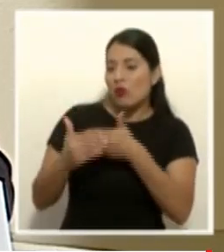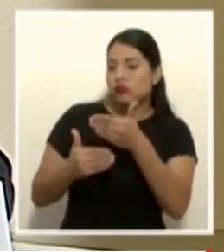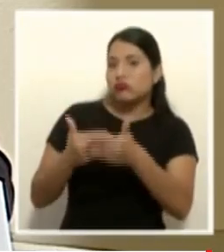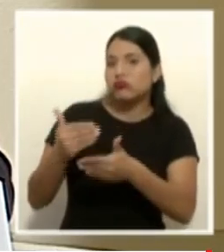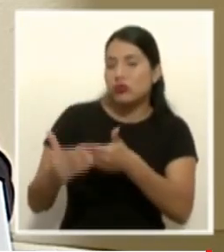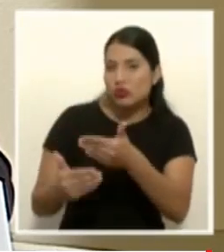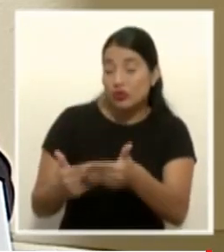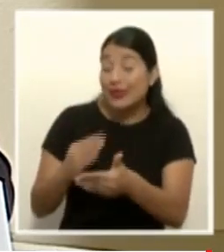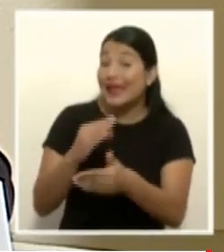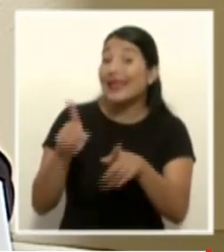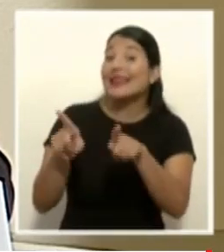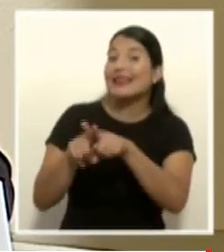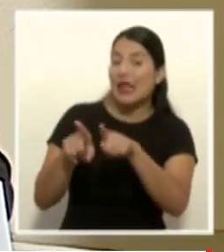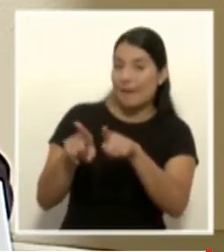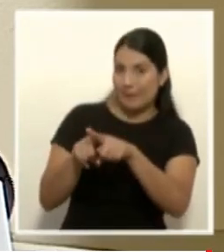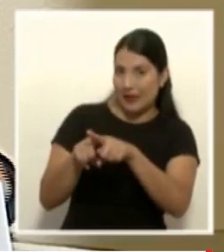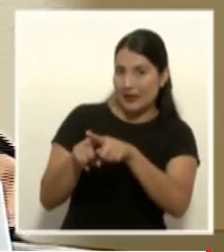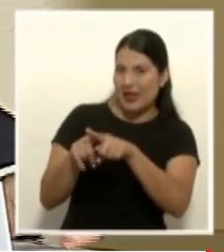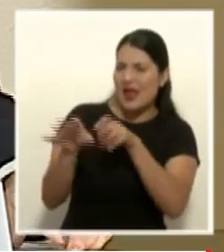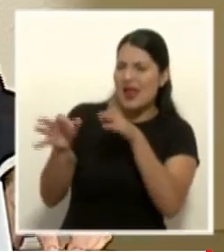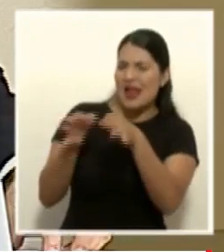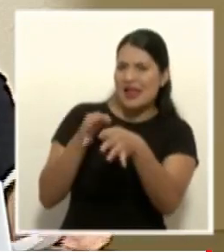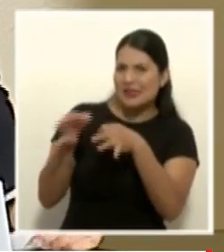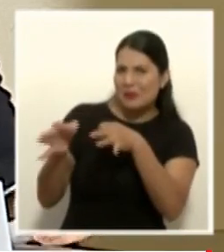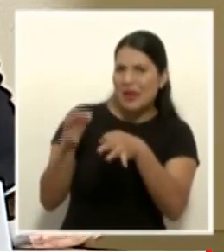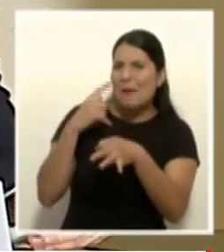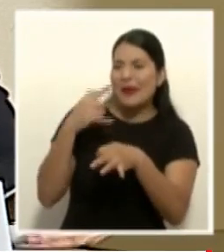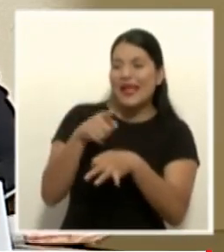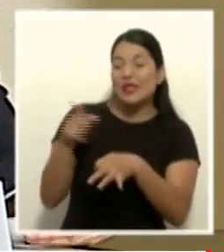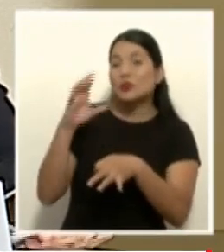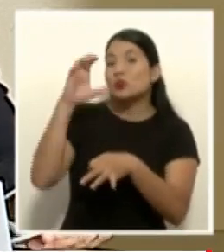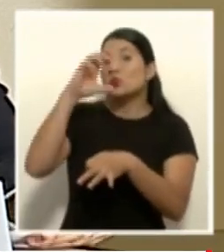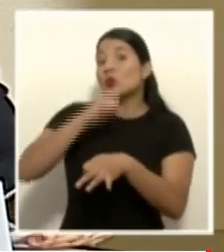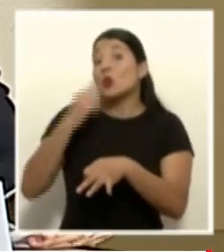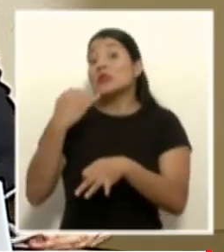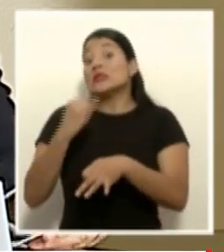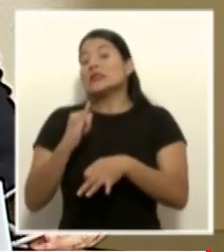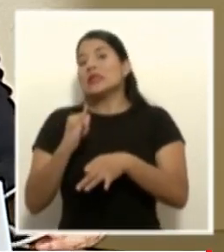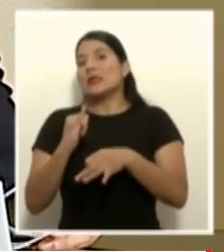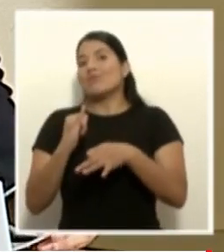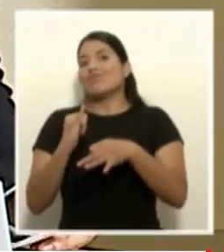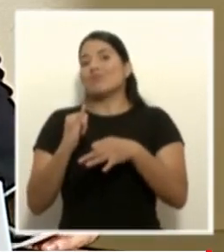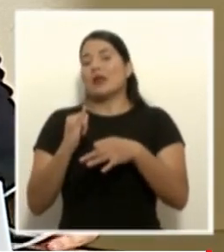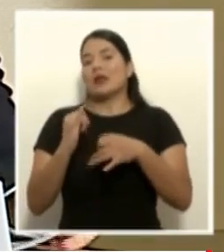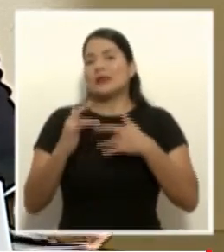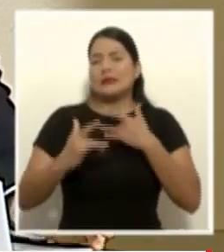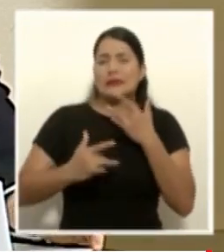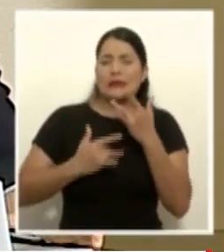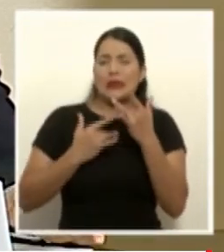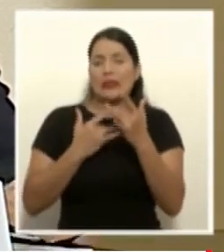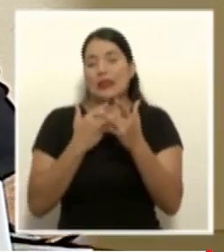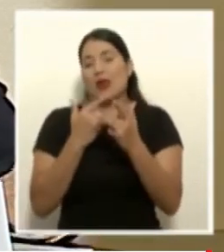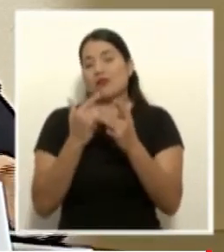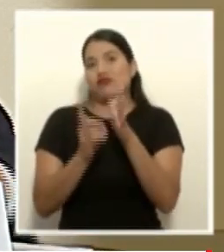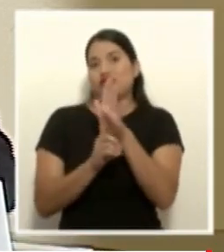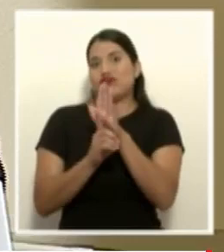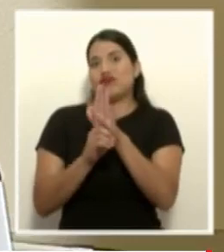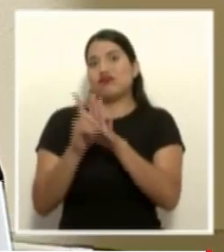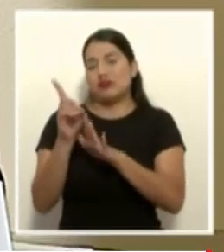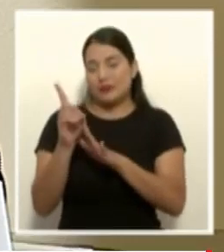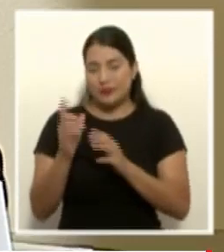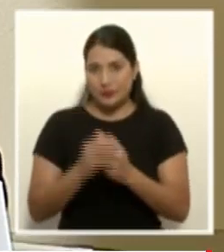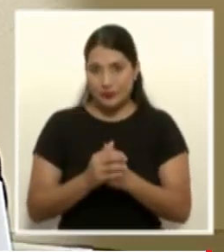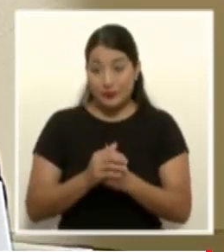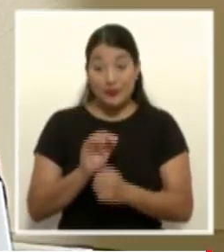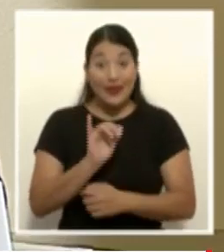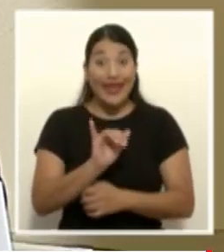también a reconocer un deterioro en sus síntomas. Esto se está volviendo ya un gran reto